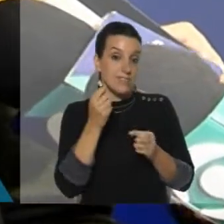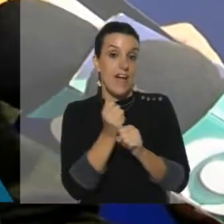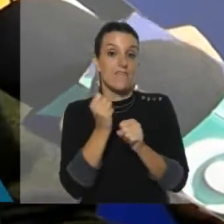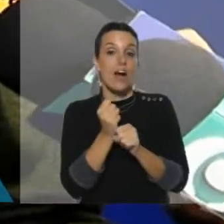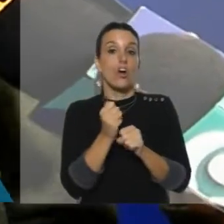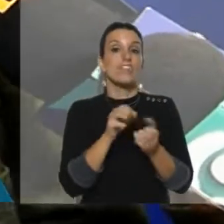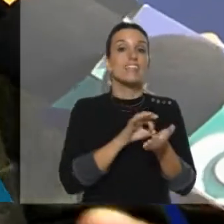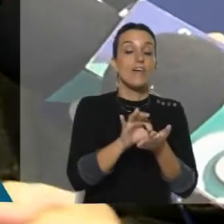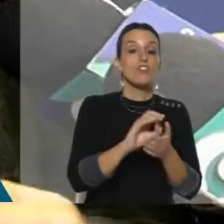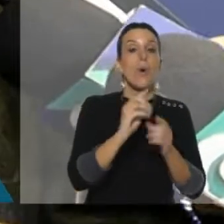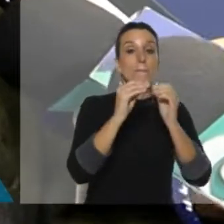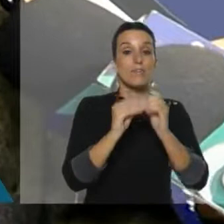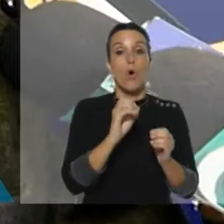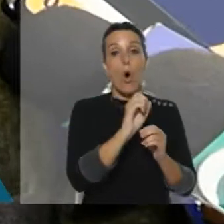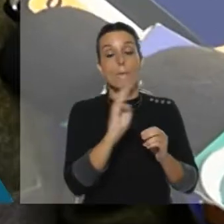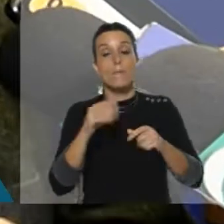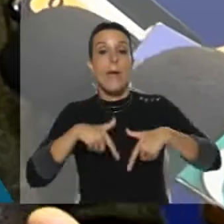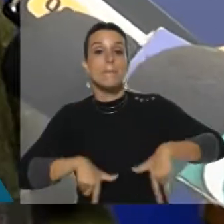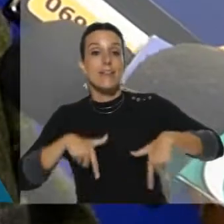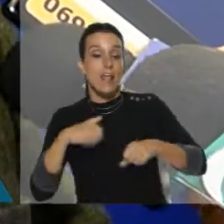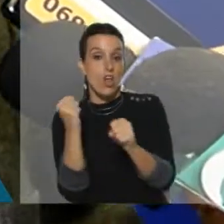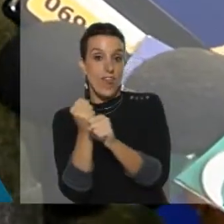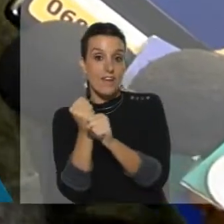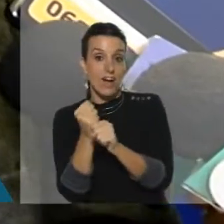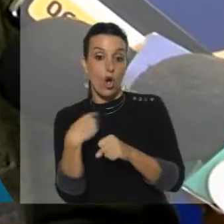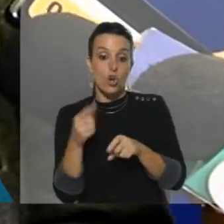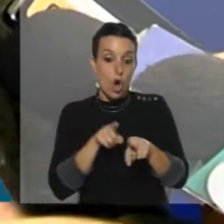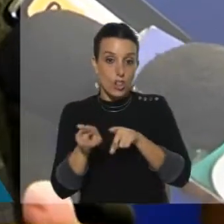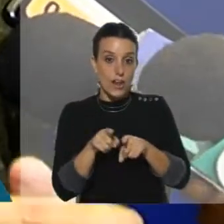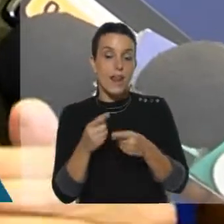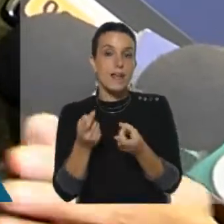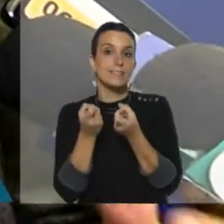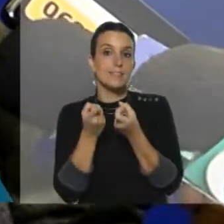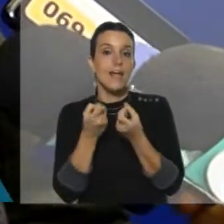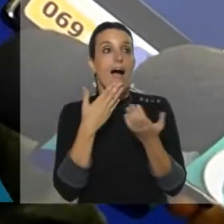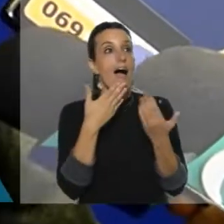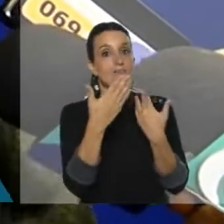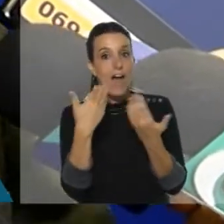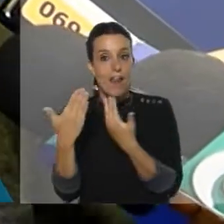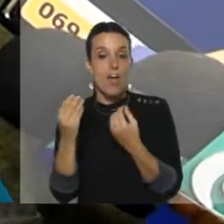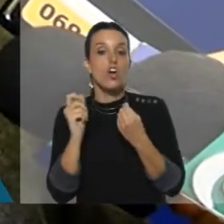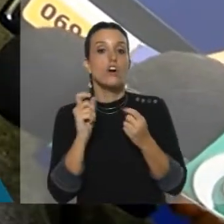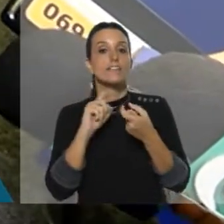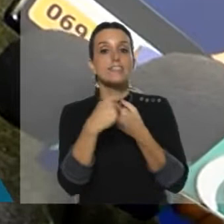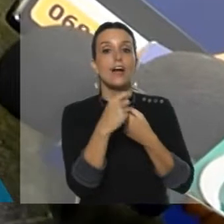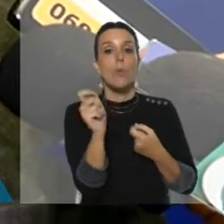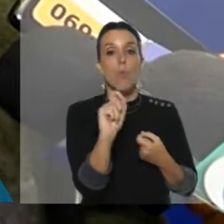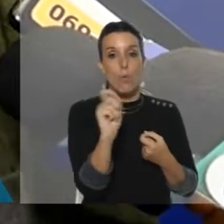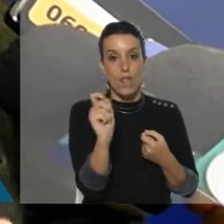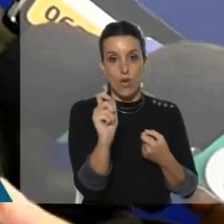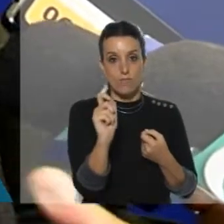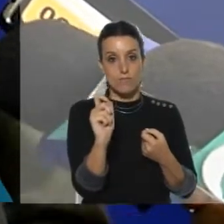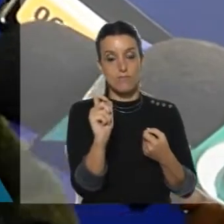planeamiento presupuesto y ministerio de trabajo coordinando lo a efectos de dialogar con los sindicatos públicos